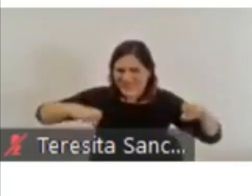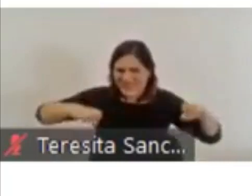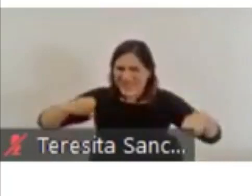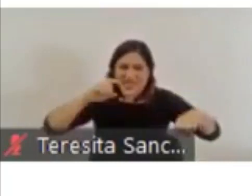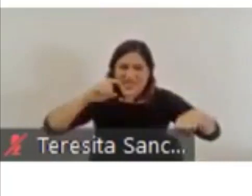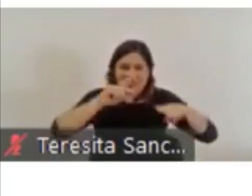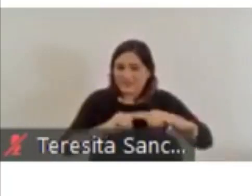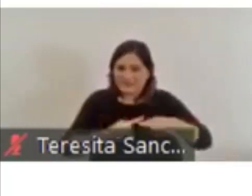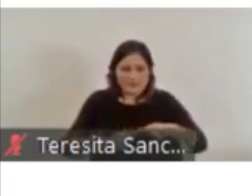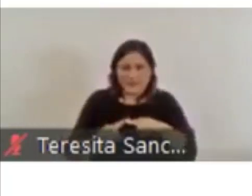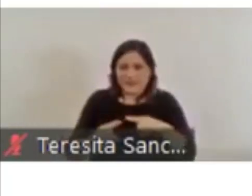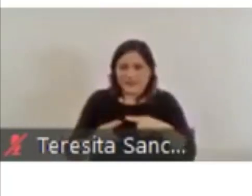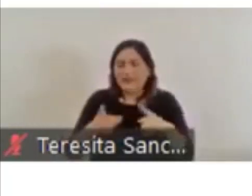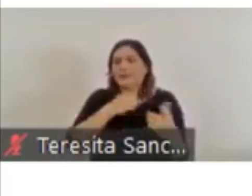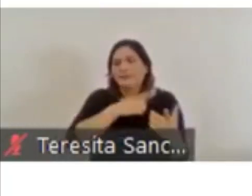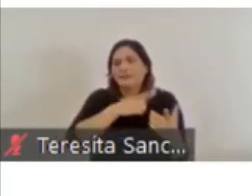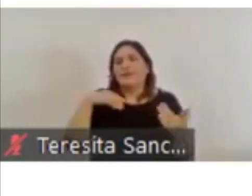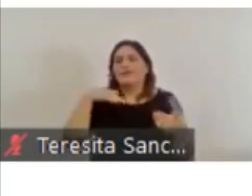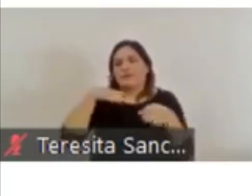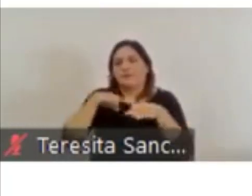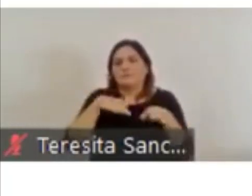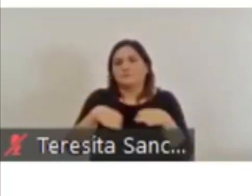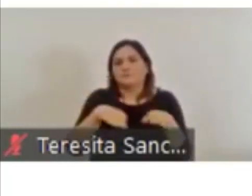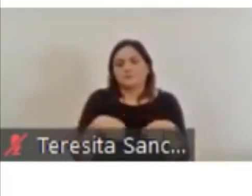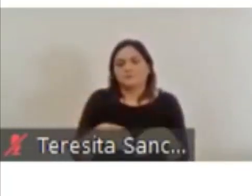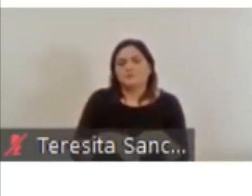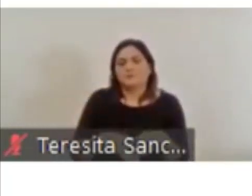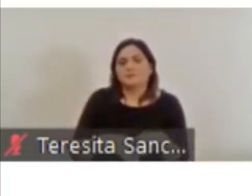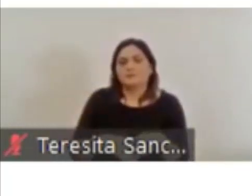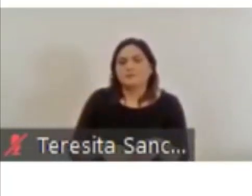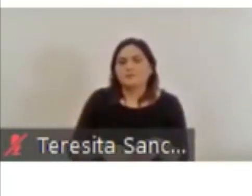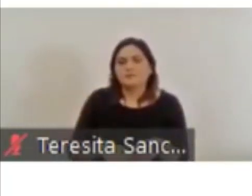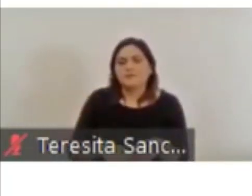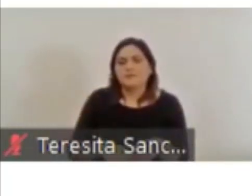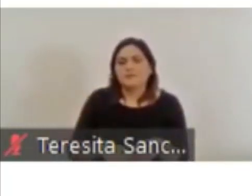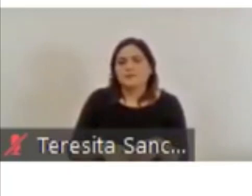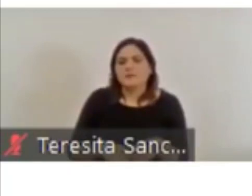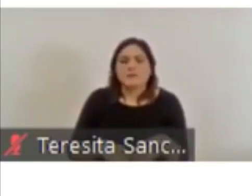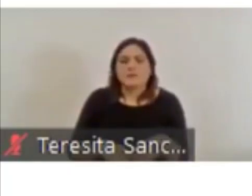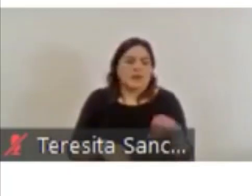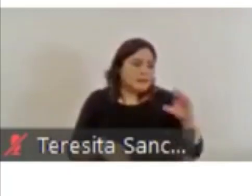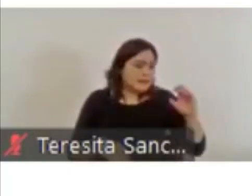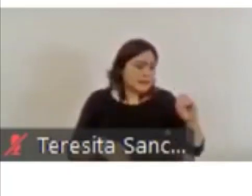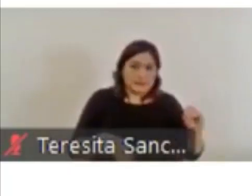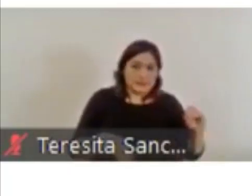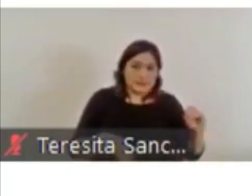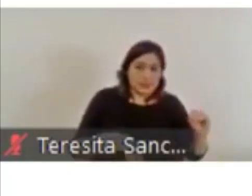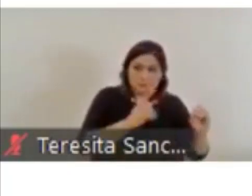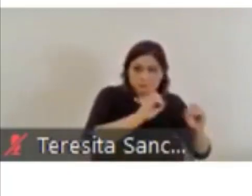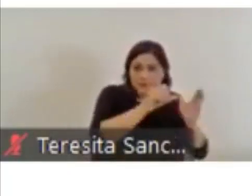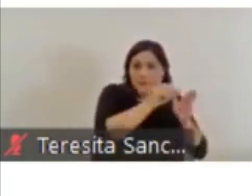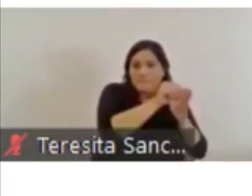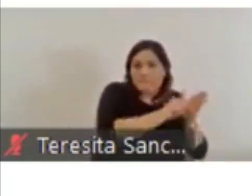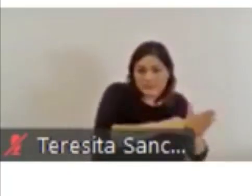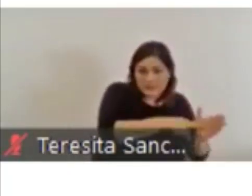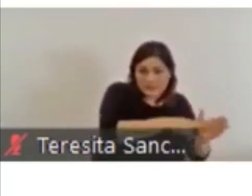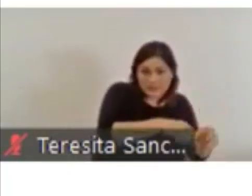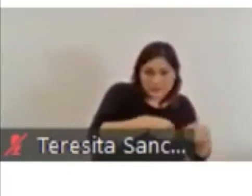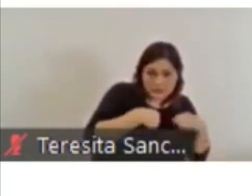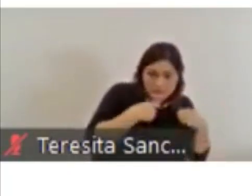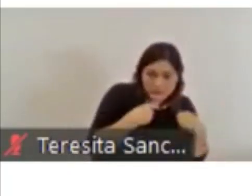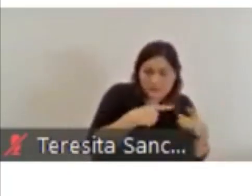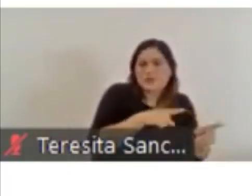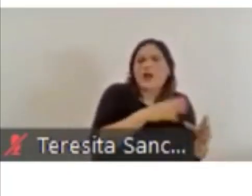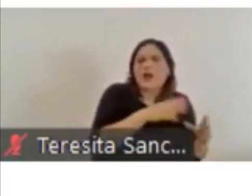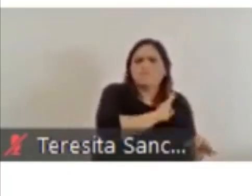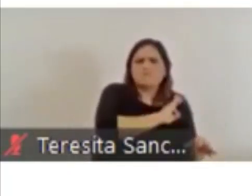niños. Y bueno, pues desde 0 años ellos pueden ir aprendiendo, ¿no?